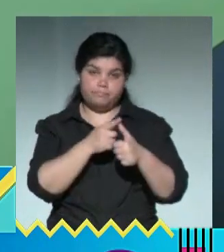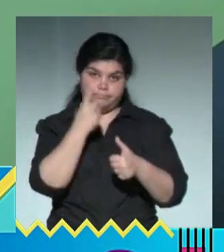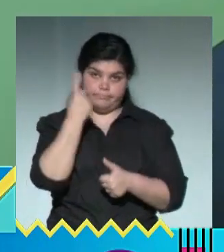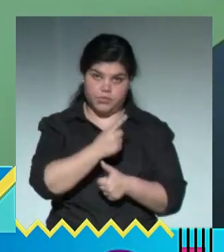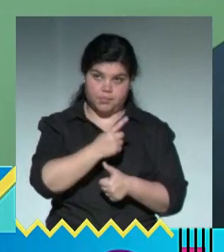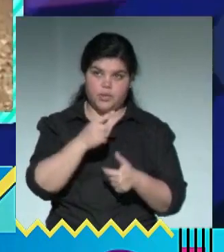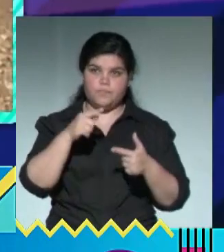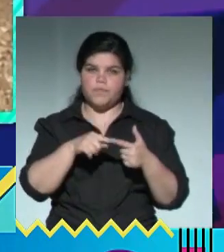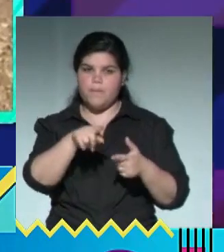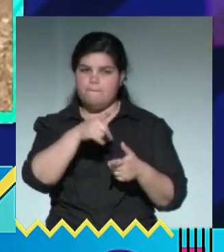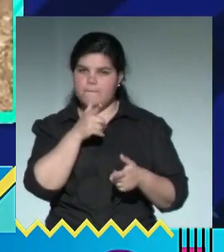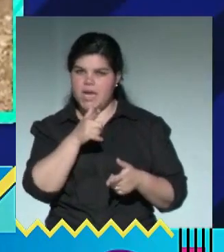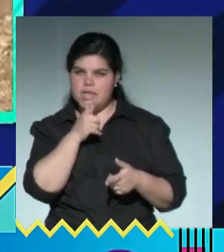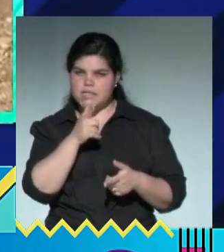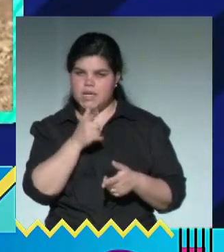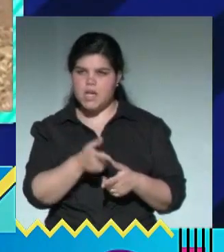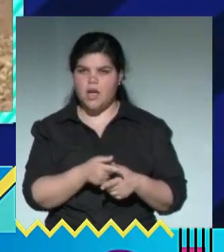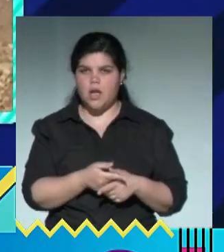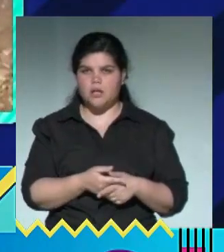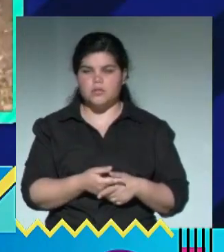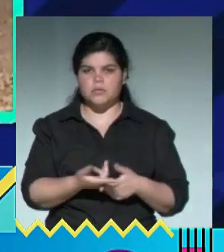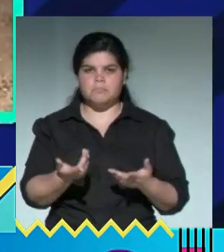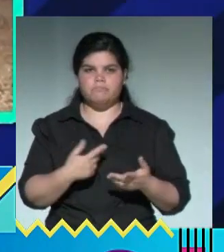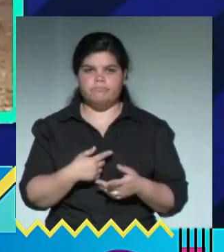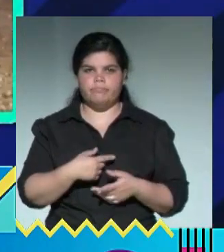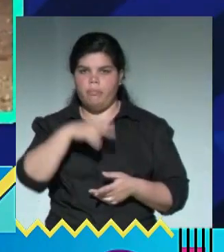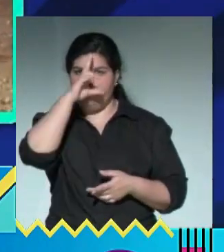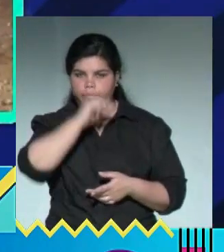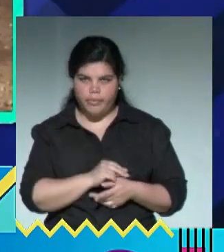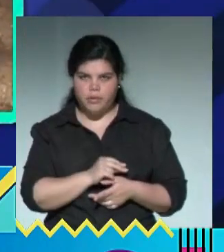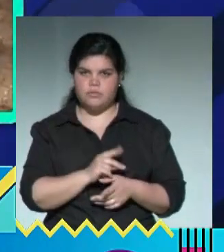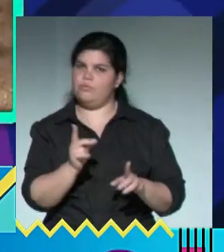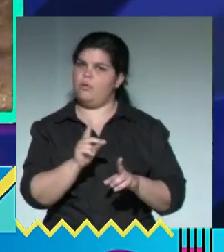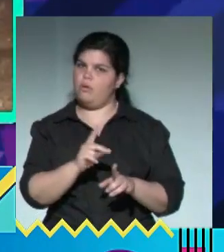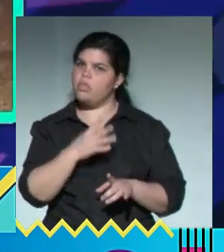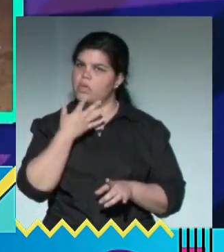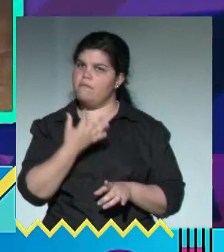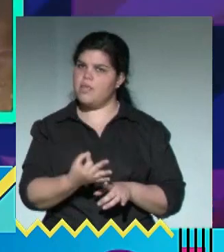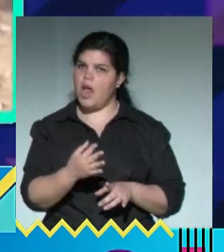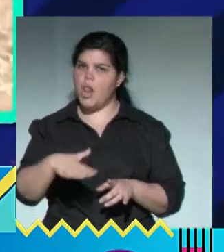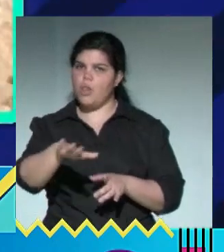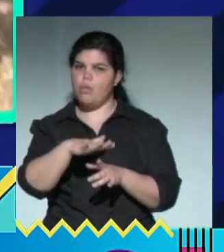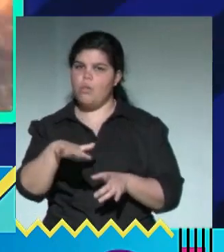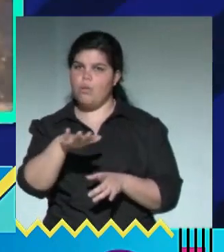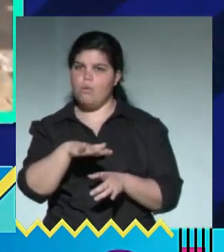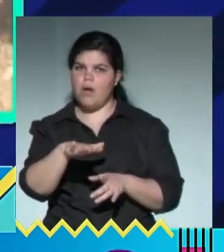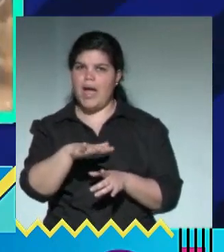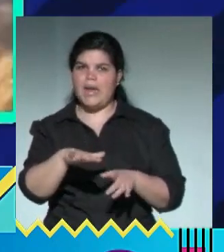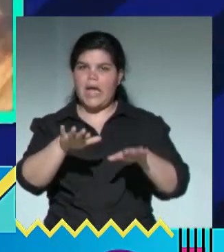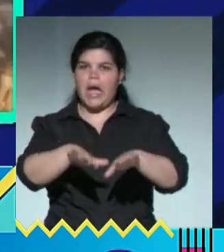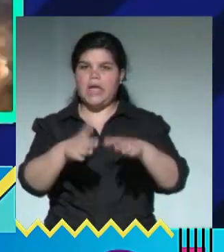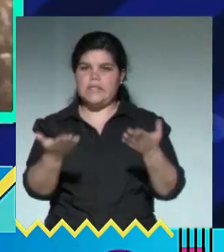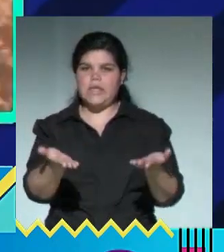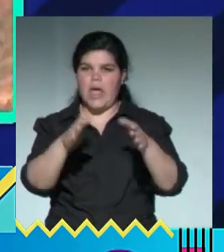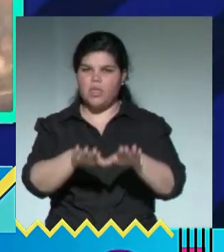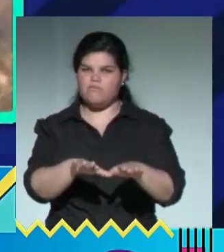fue un accidente, en tanto y en cuanto fue realizado en un lugar poco accesible para que sea un asado.